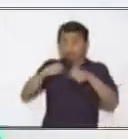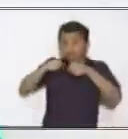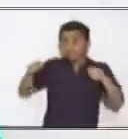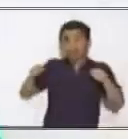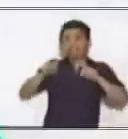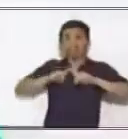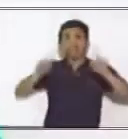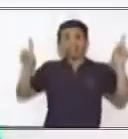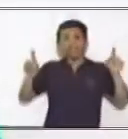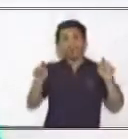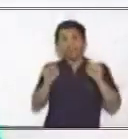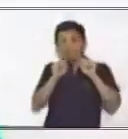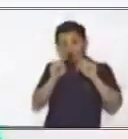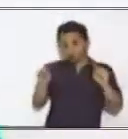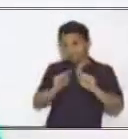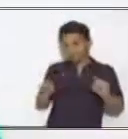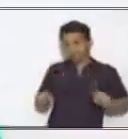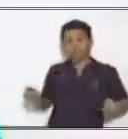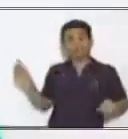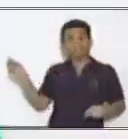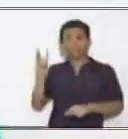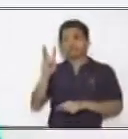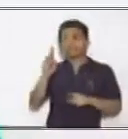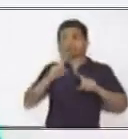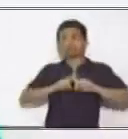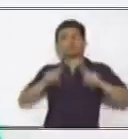Miren, las tres dimensiones son distintas.